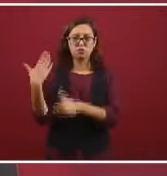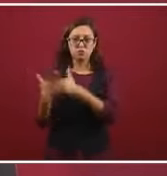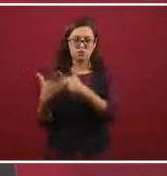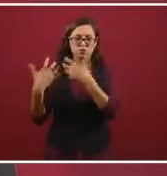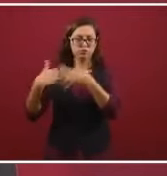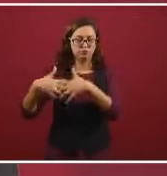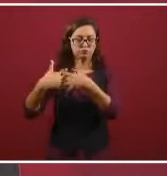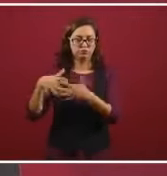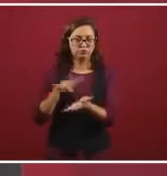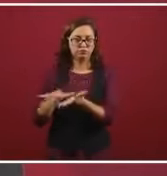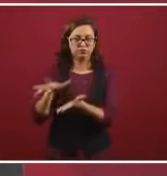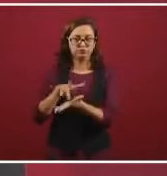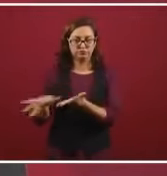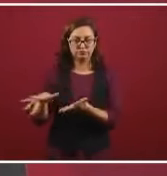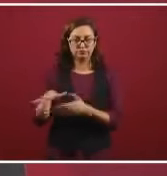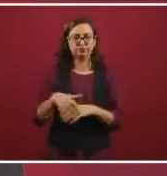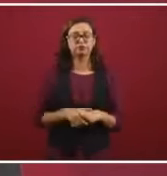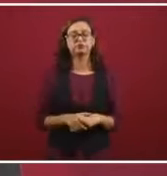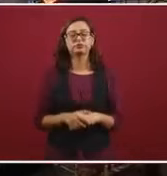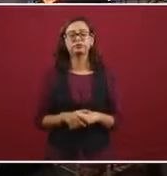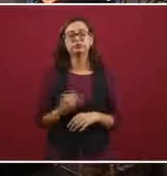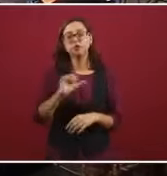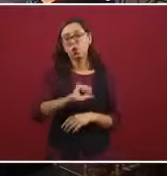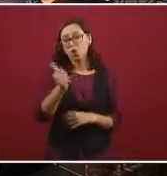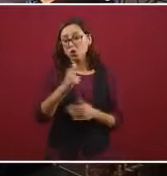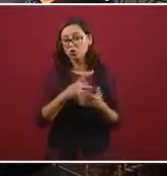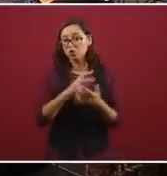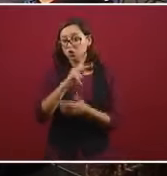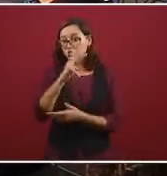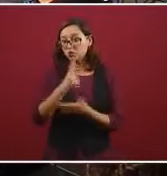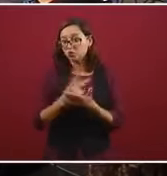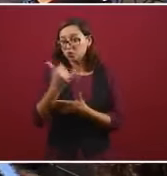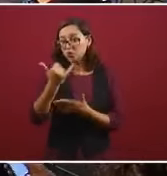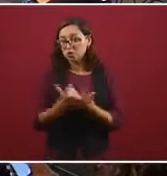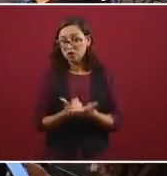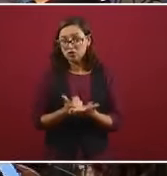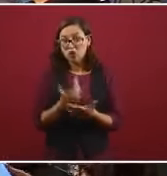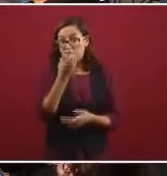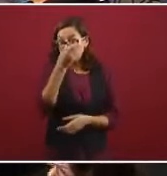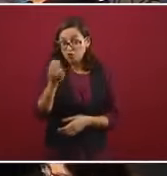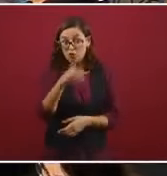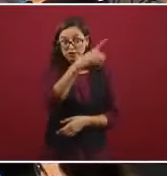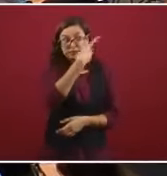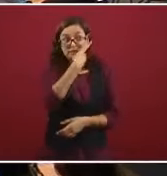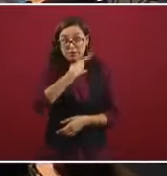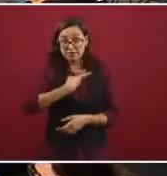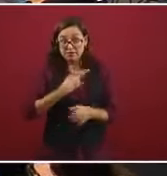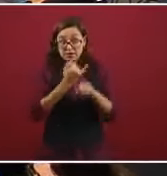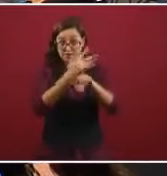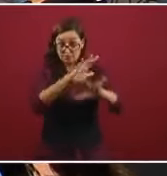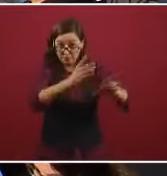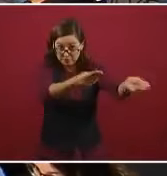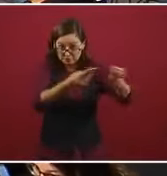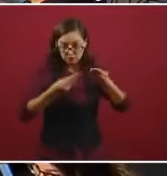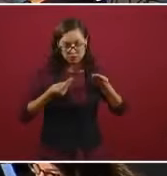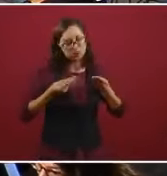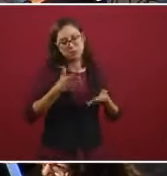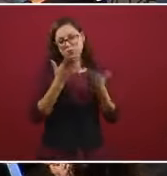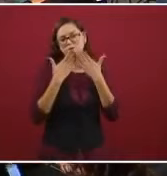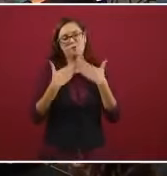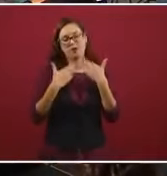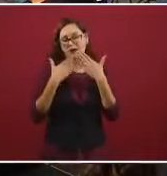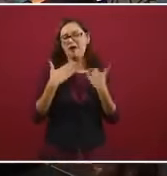invertir. Y de los otros proyectos no están obligados a informarnos, pero seguramente el martes lo darán a